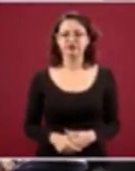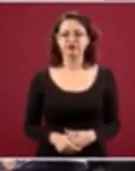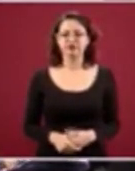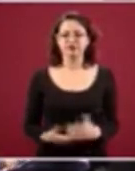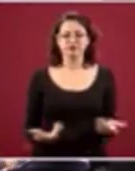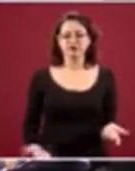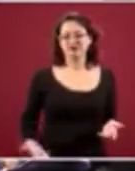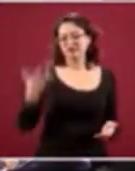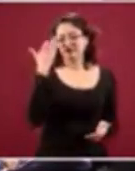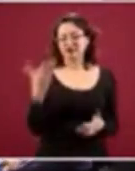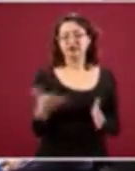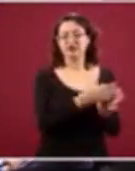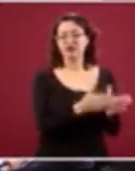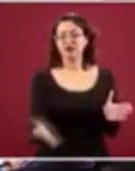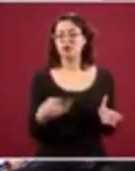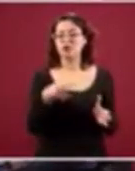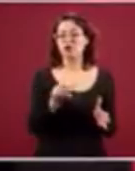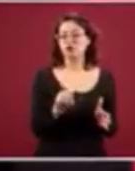neoliberalismo